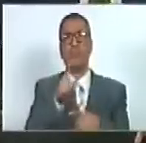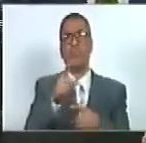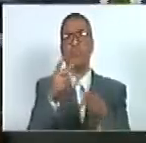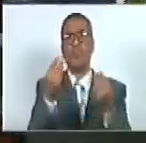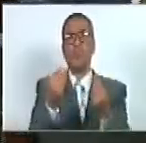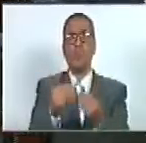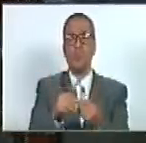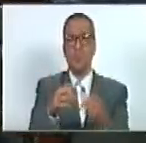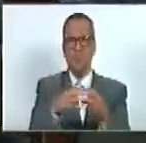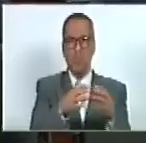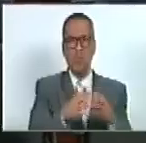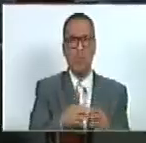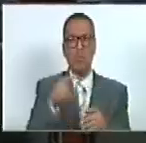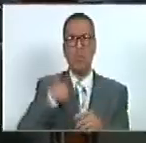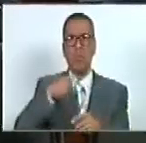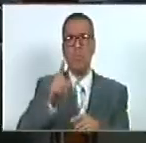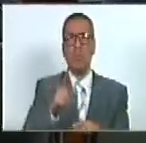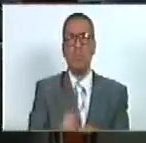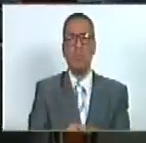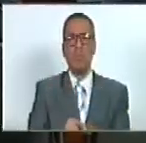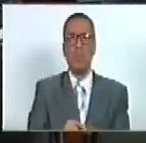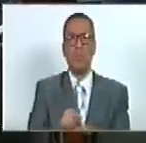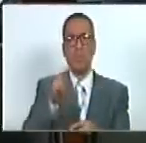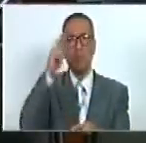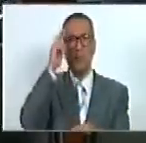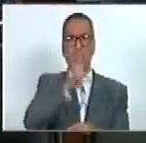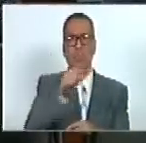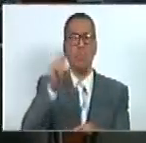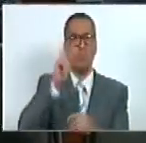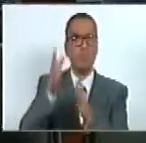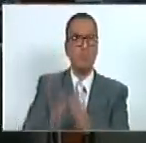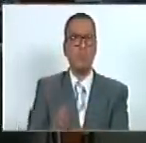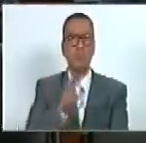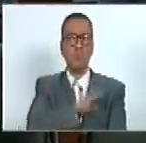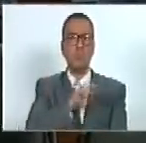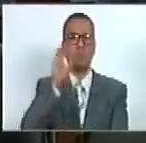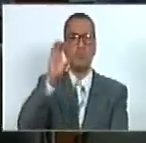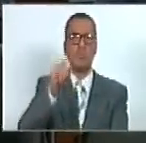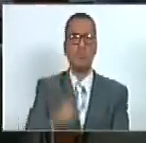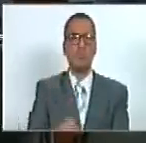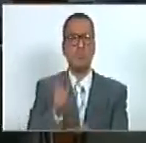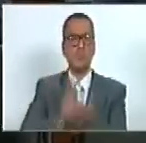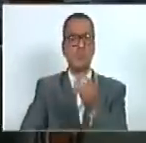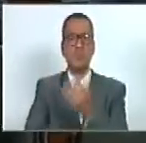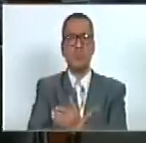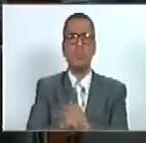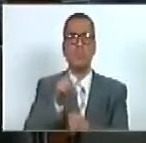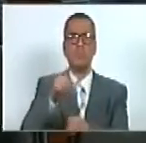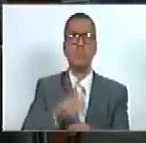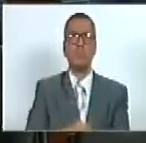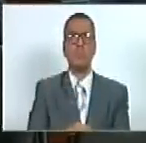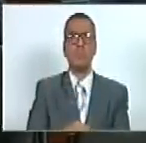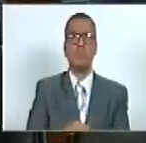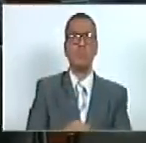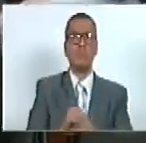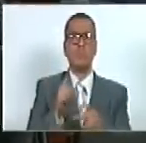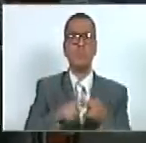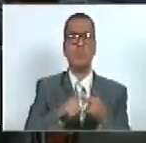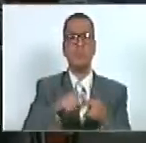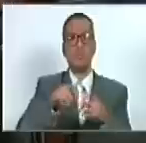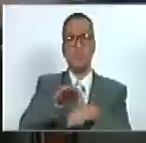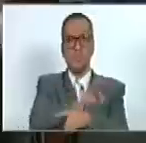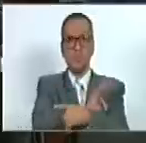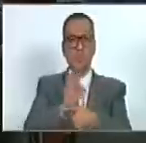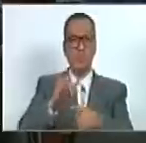multifactorial, yo abogo es por el retorno de los venezolanos a su patria, mientras se fueron unos, bueno, por las fronteras,